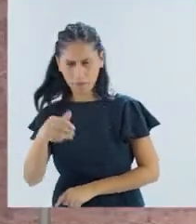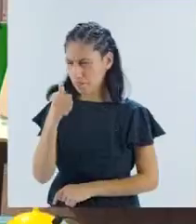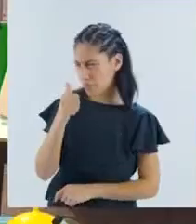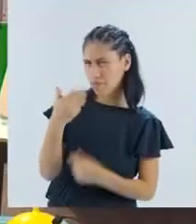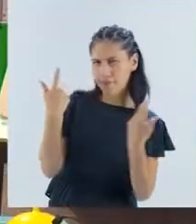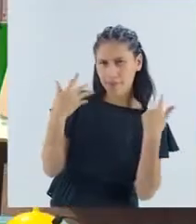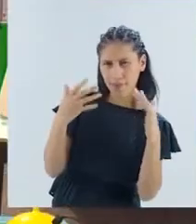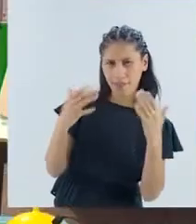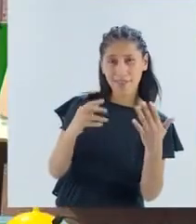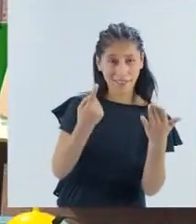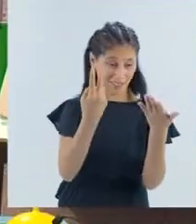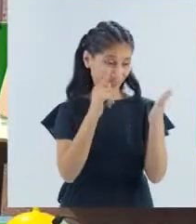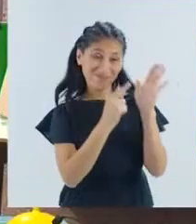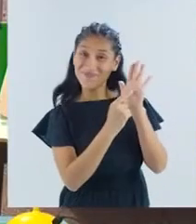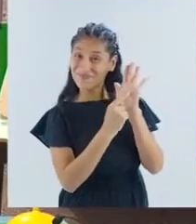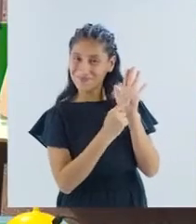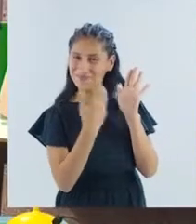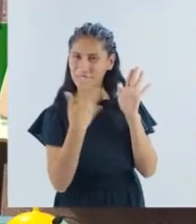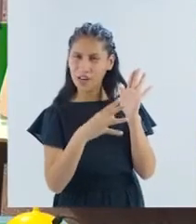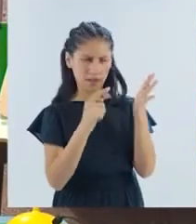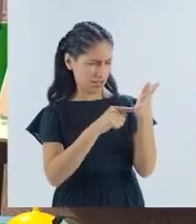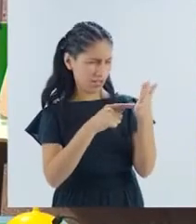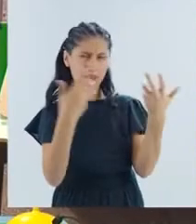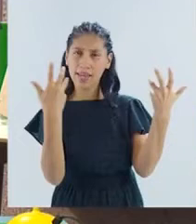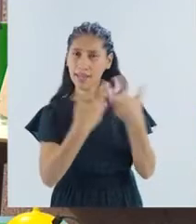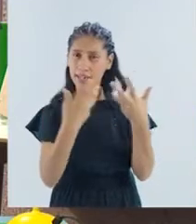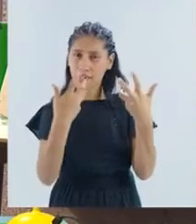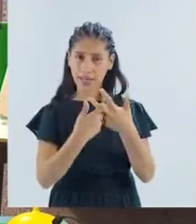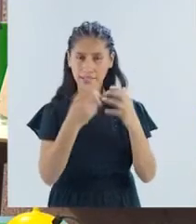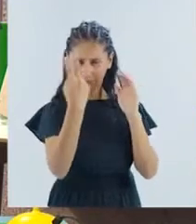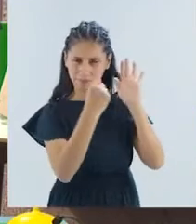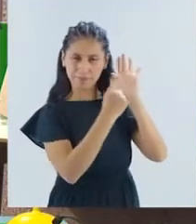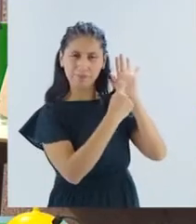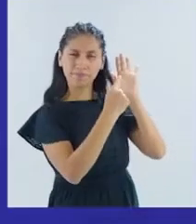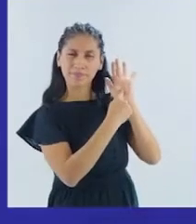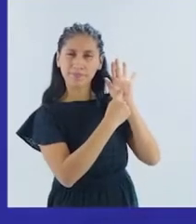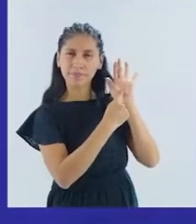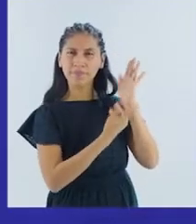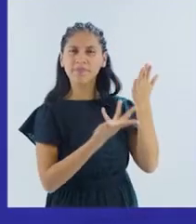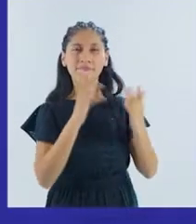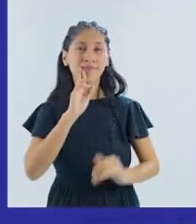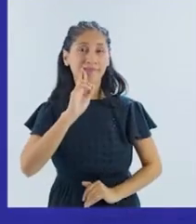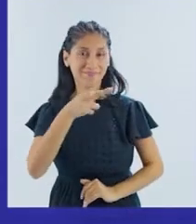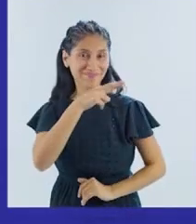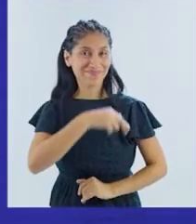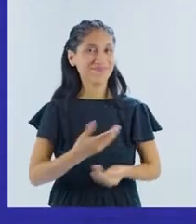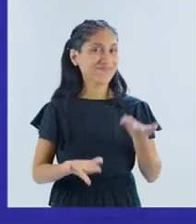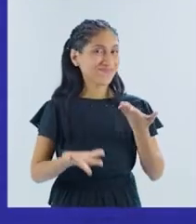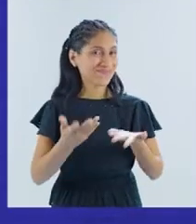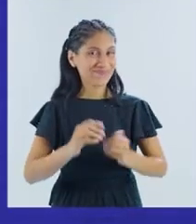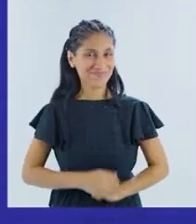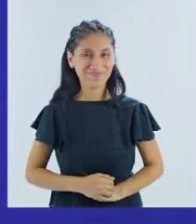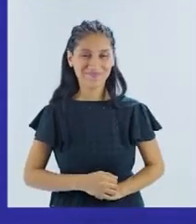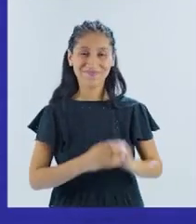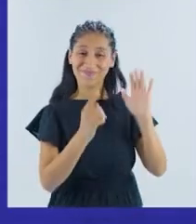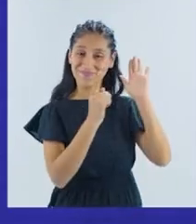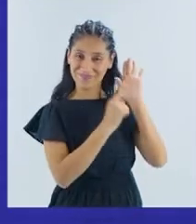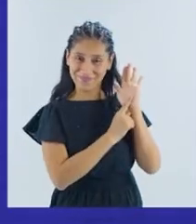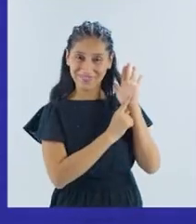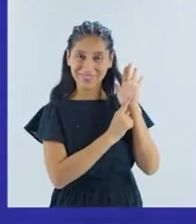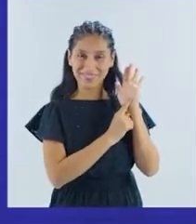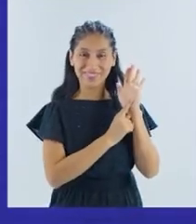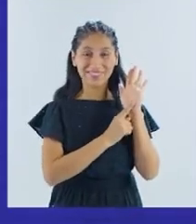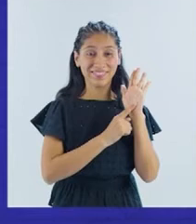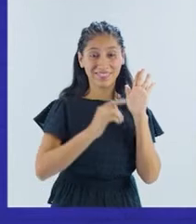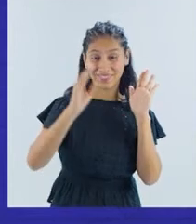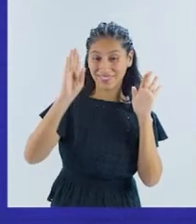Bien. Ya, estamos frente a una analogía de complementariedad. Entonces, la respuesta es